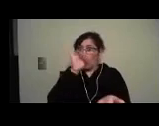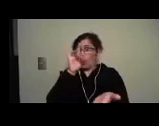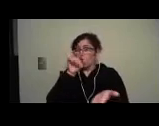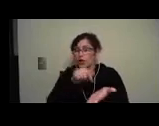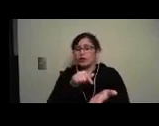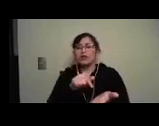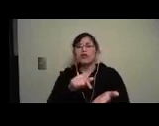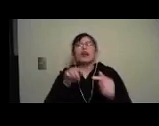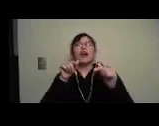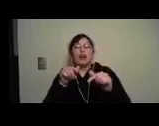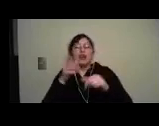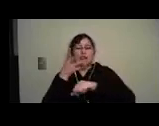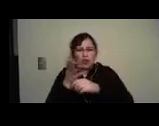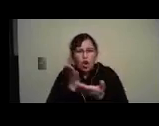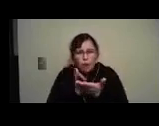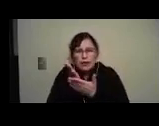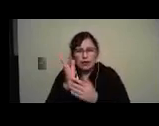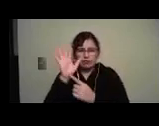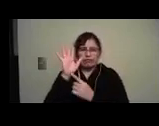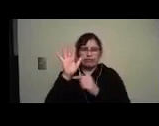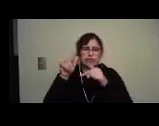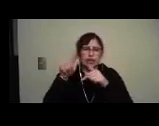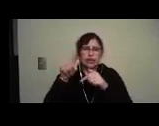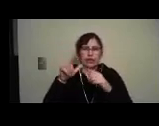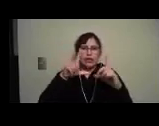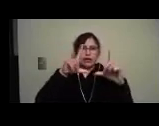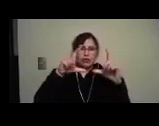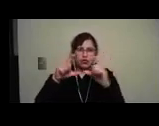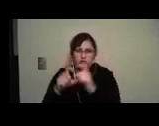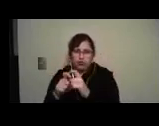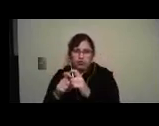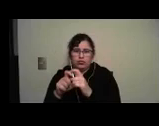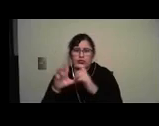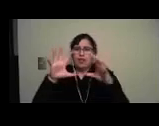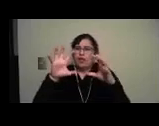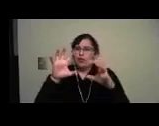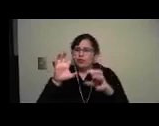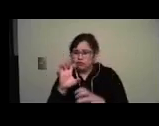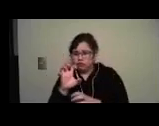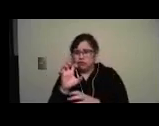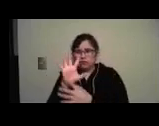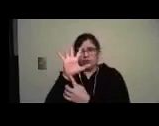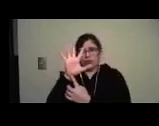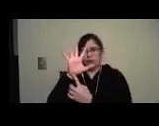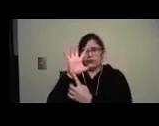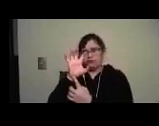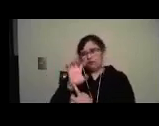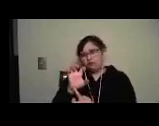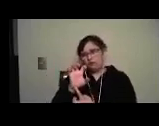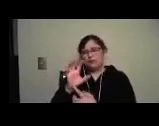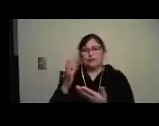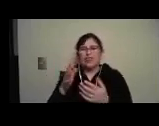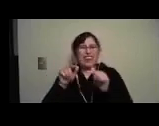ya incluso hasta un 50% del volumen normal. ¿Profe, la Y acetilcolina era asociada